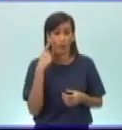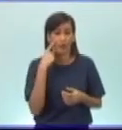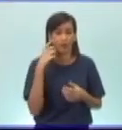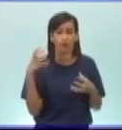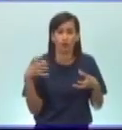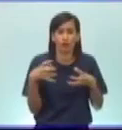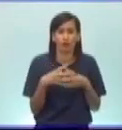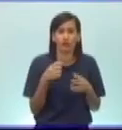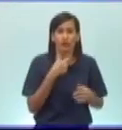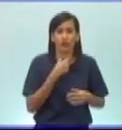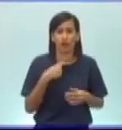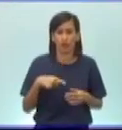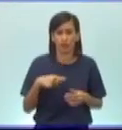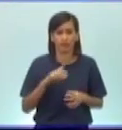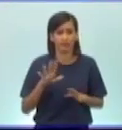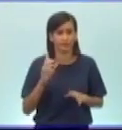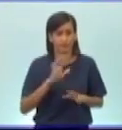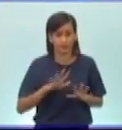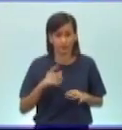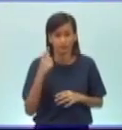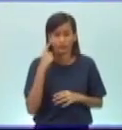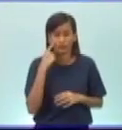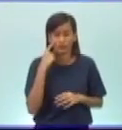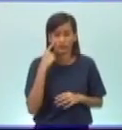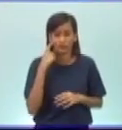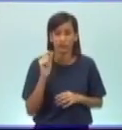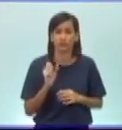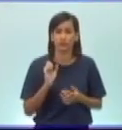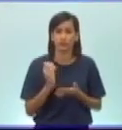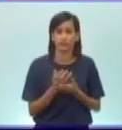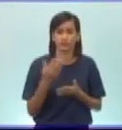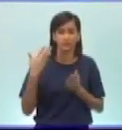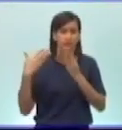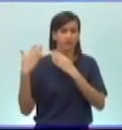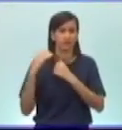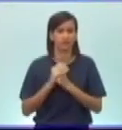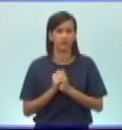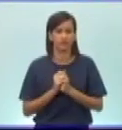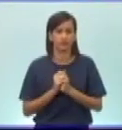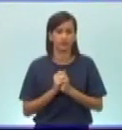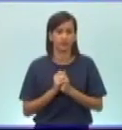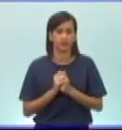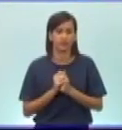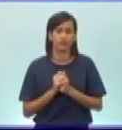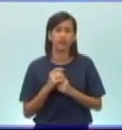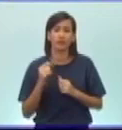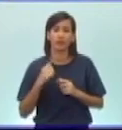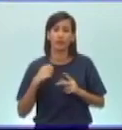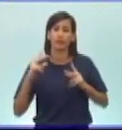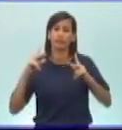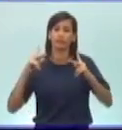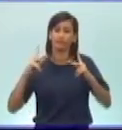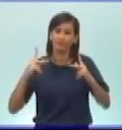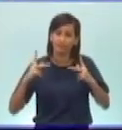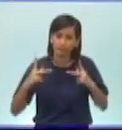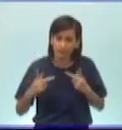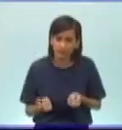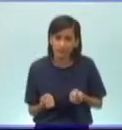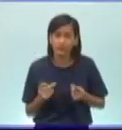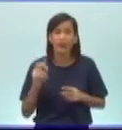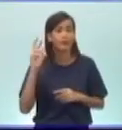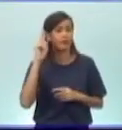clase anterior, pero que no es en vano volver a trabajarlos con ustedes para volver a sistematizar y volver a